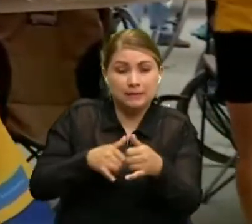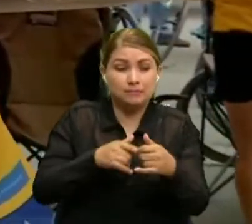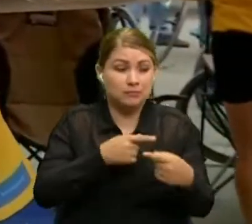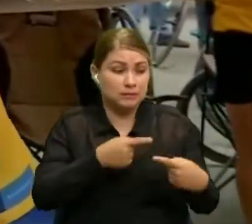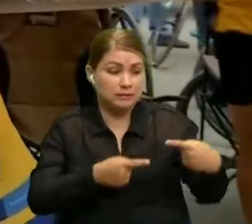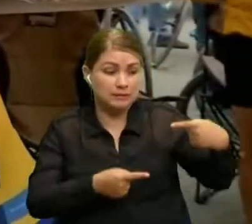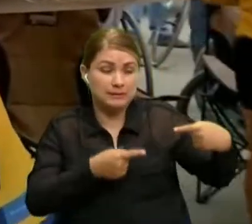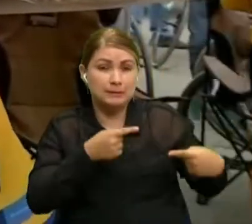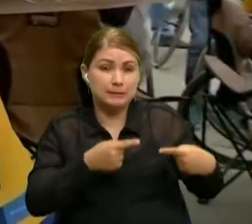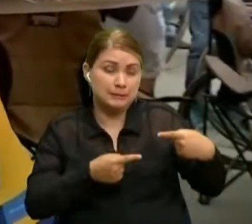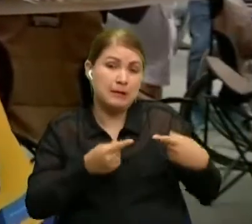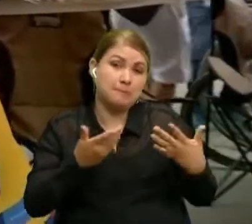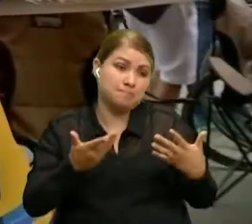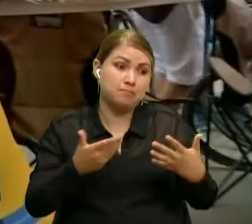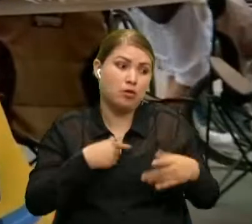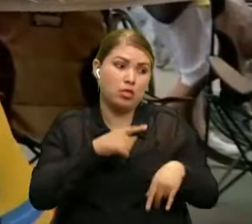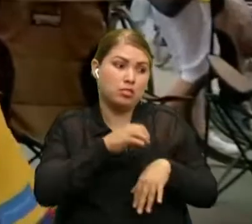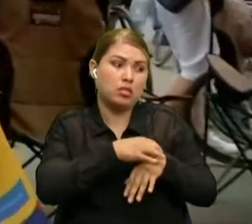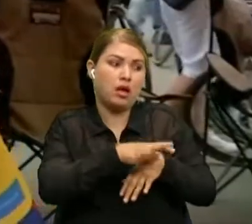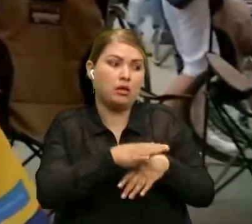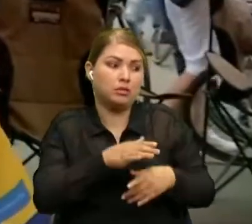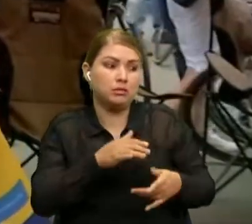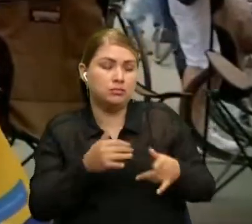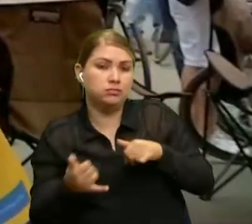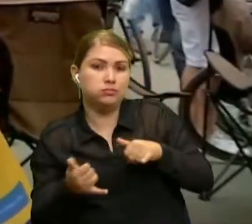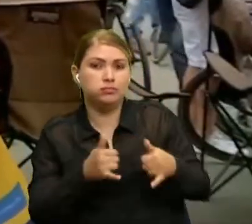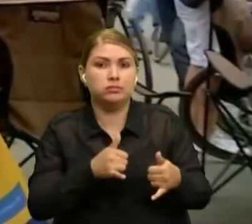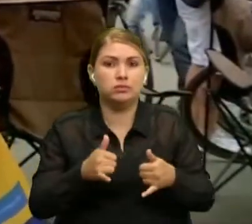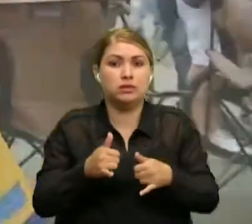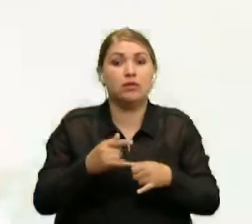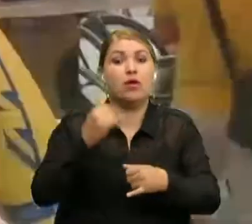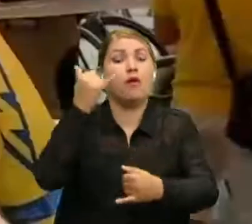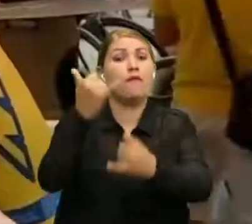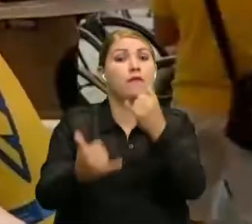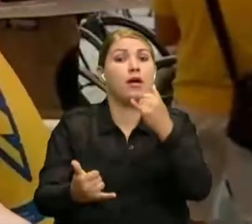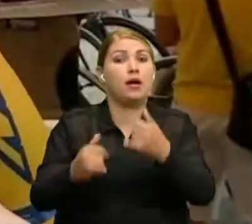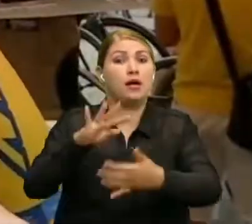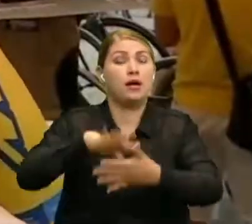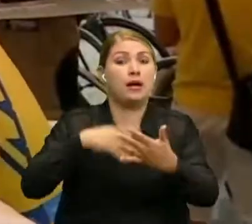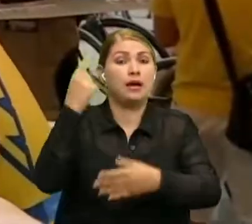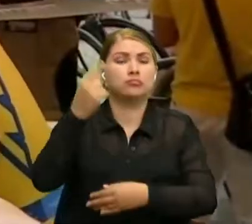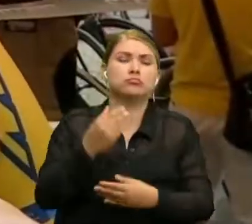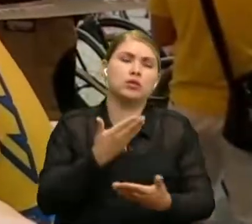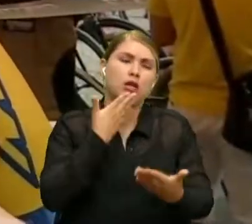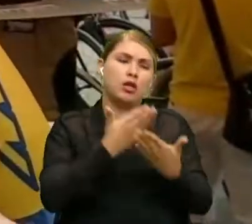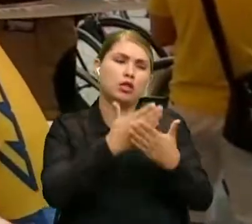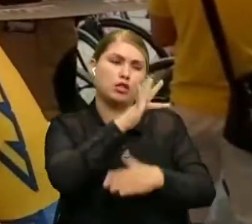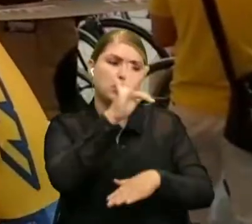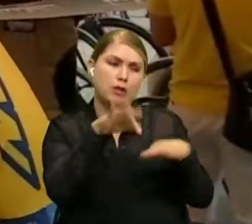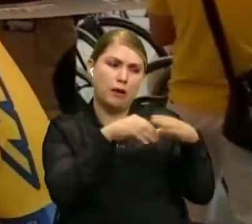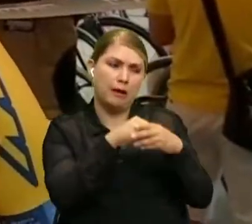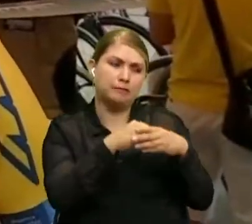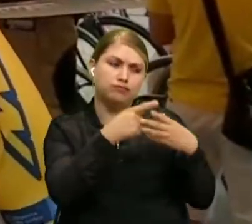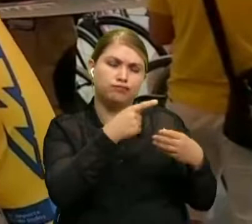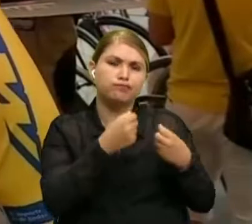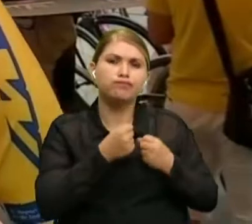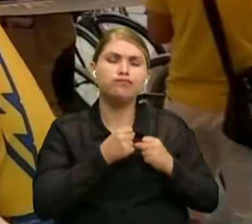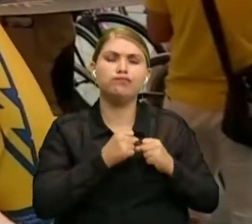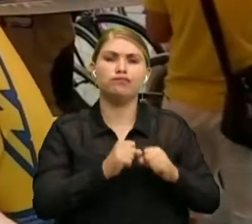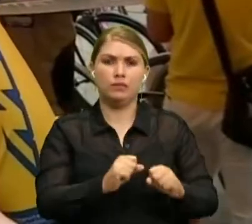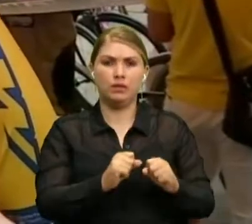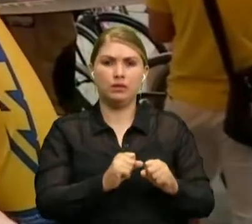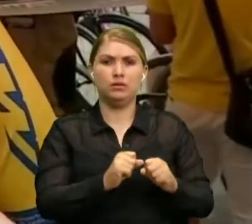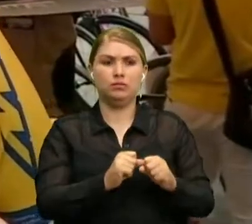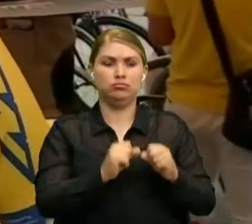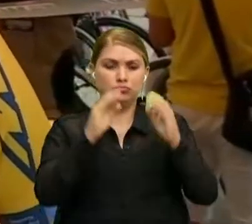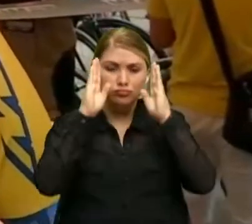rivales para no permitir ataques peligrosos de la clasificación general. Al Canal Tro, muchas gracias por hacer el esfuerzo y